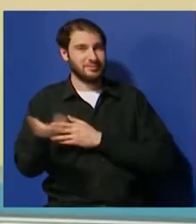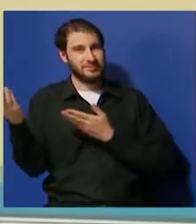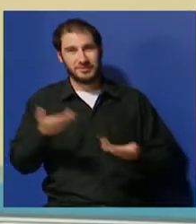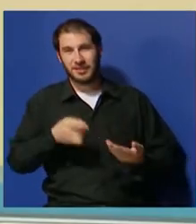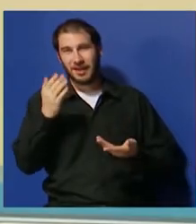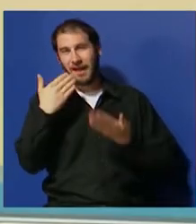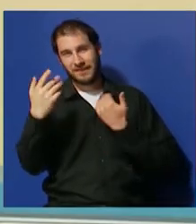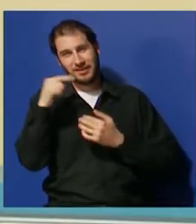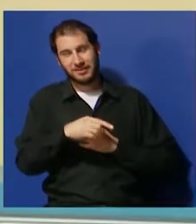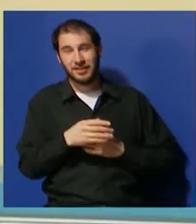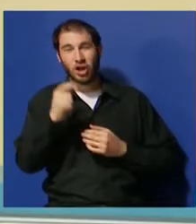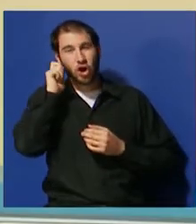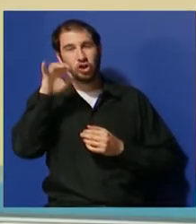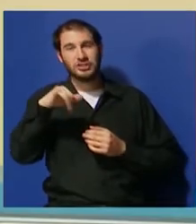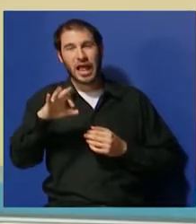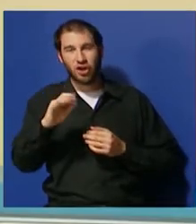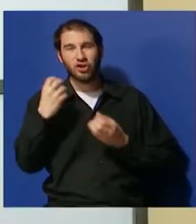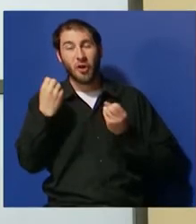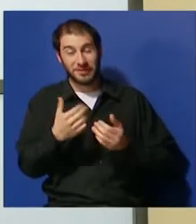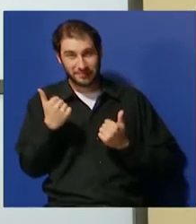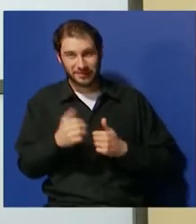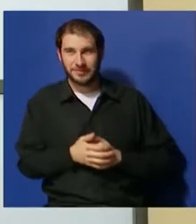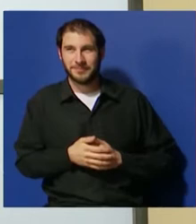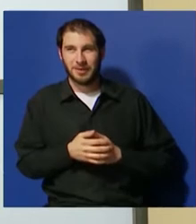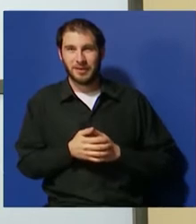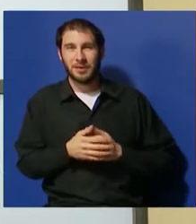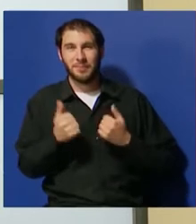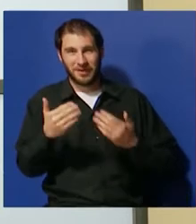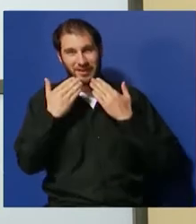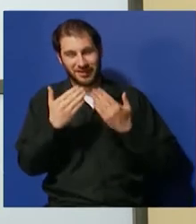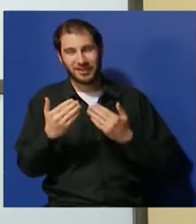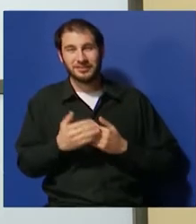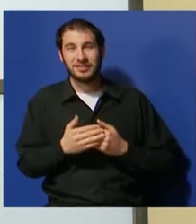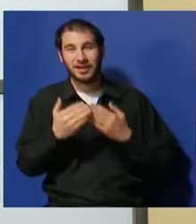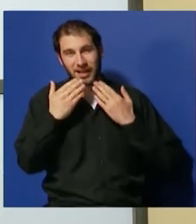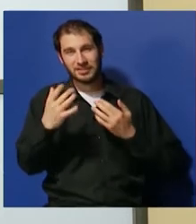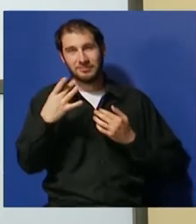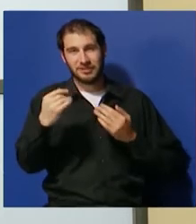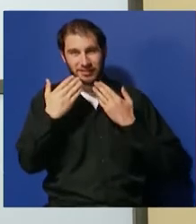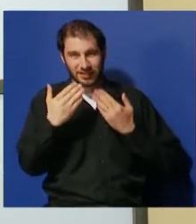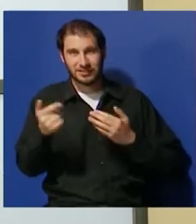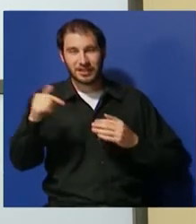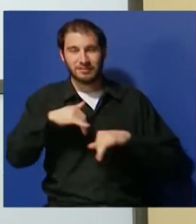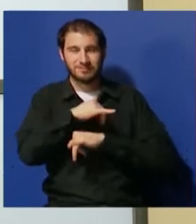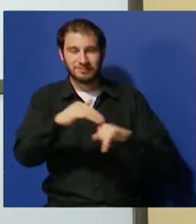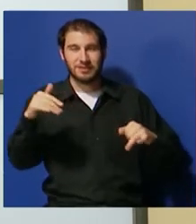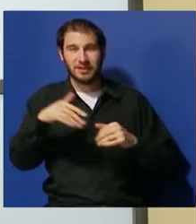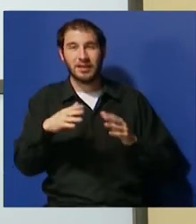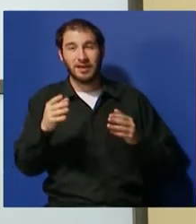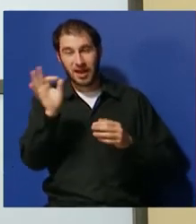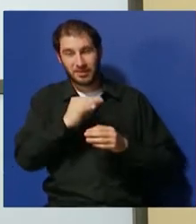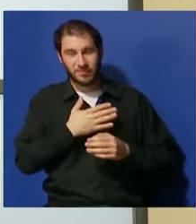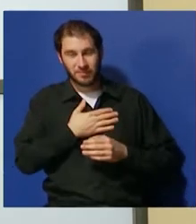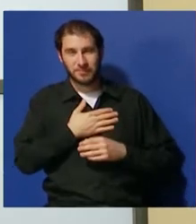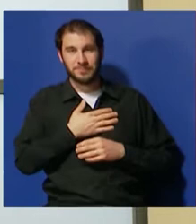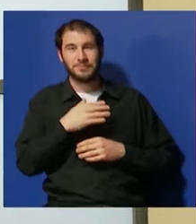así hablamos con él. Gonzalo Glorioso, ¿cómo estás, Gonzalo? ¿Bien? ¿Qué tal, Gastón? Muchísimas gracias, muy bien. Gracias por invitarnos acá a difundir nuestro arte. Bueno,